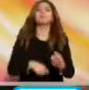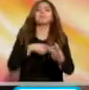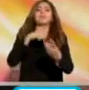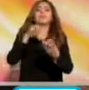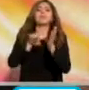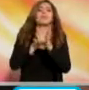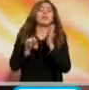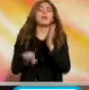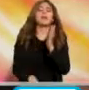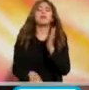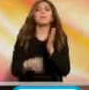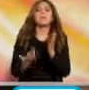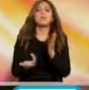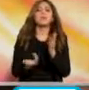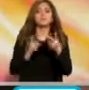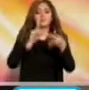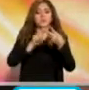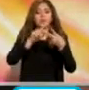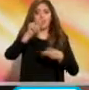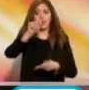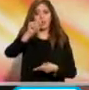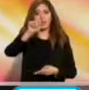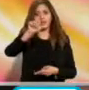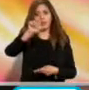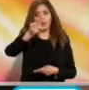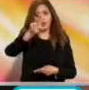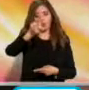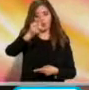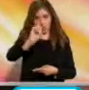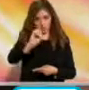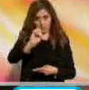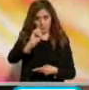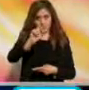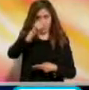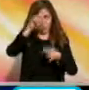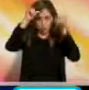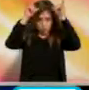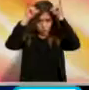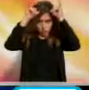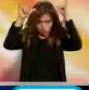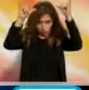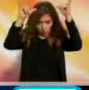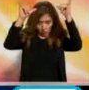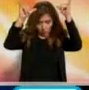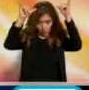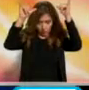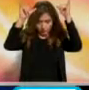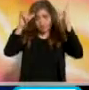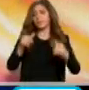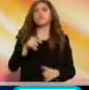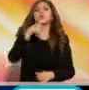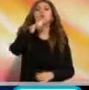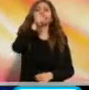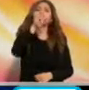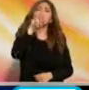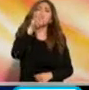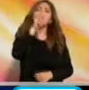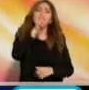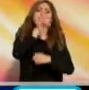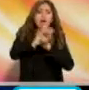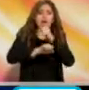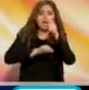amigos de Tauro, por ejemplo, el toro, Ese ¿Eres soy tú? yo. A ver. Ese Tauro, mero, ese mero. tú ves ese animal